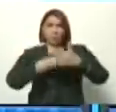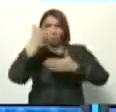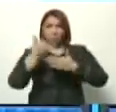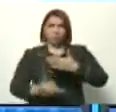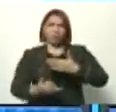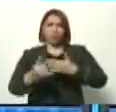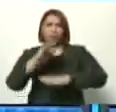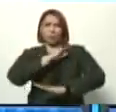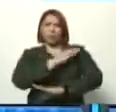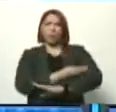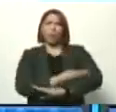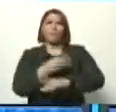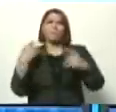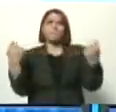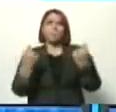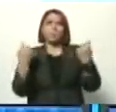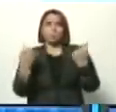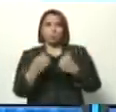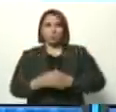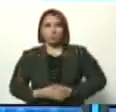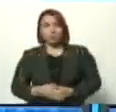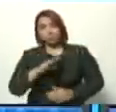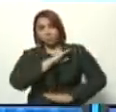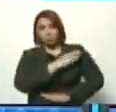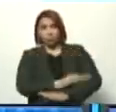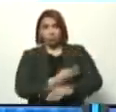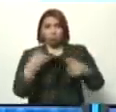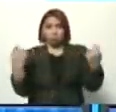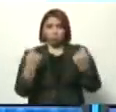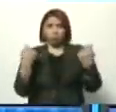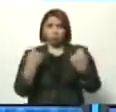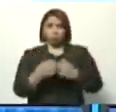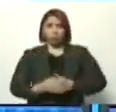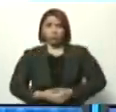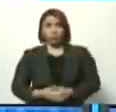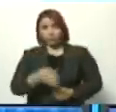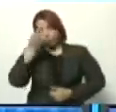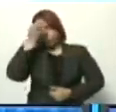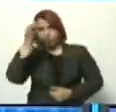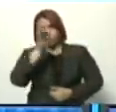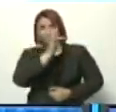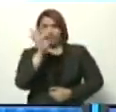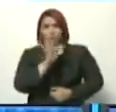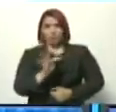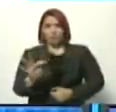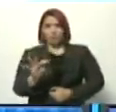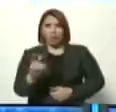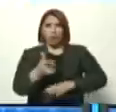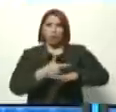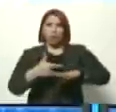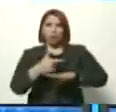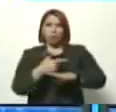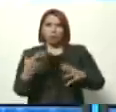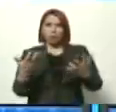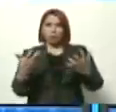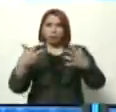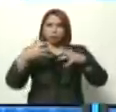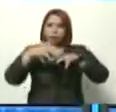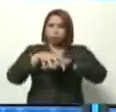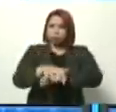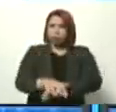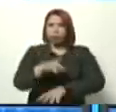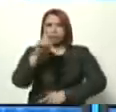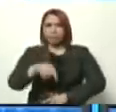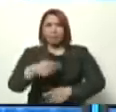del Poder Popular. El Poder Popular, el Consejo Federal de Gobierno engrana, incluso a nivel